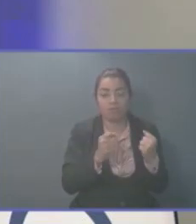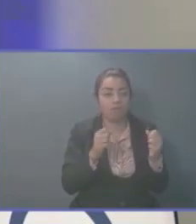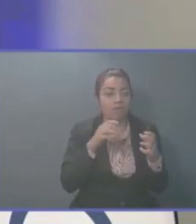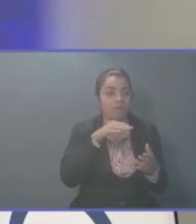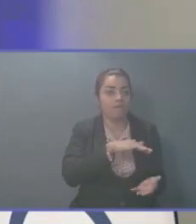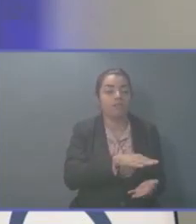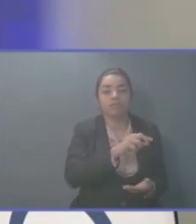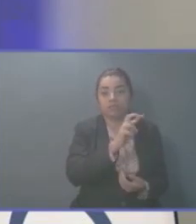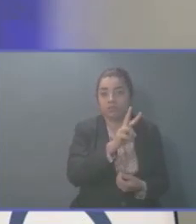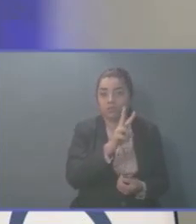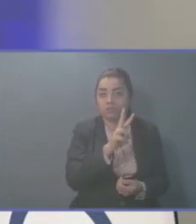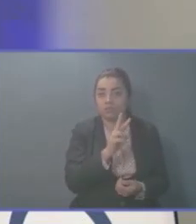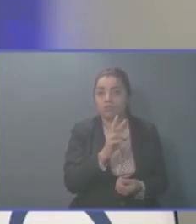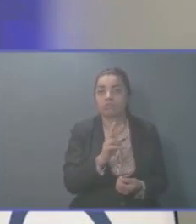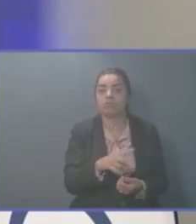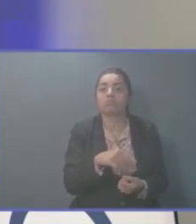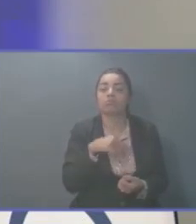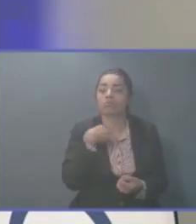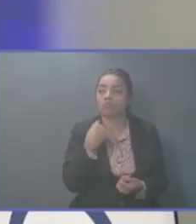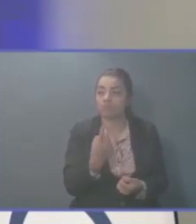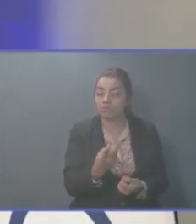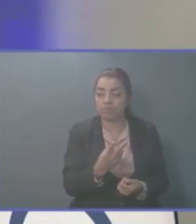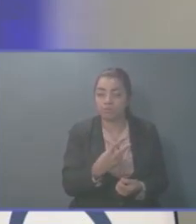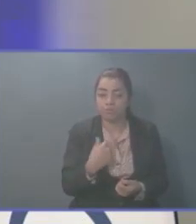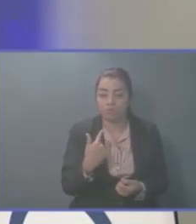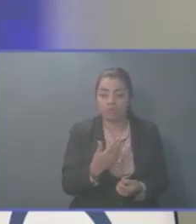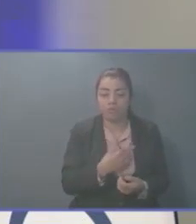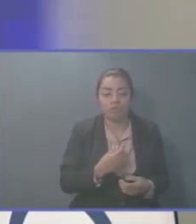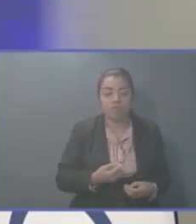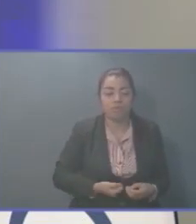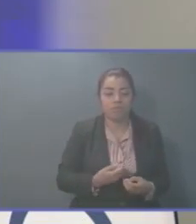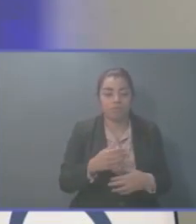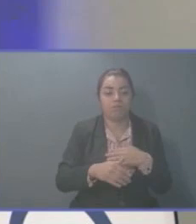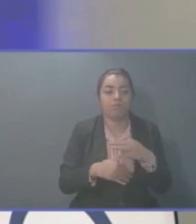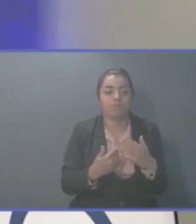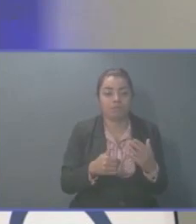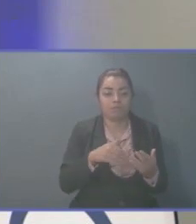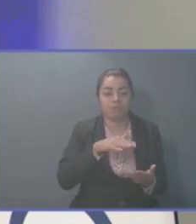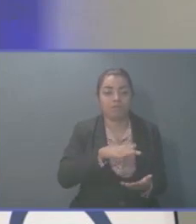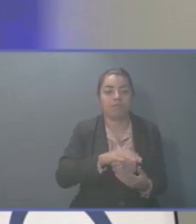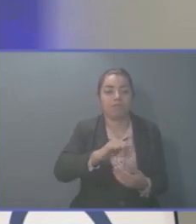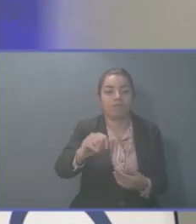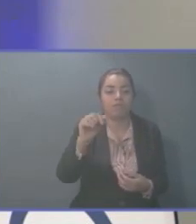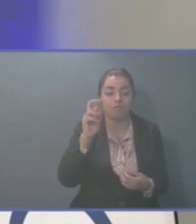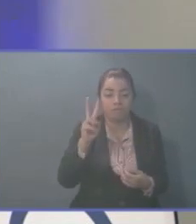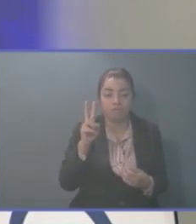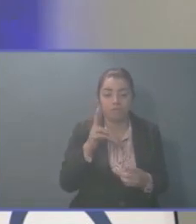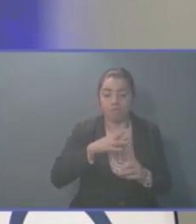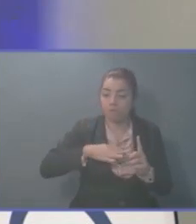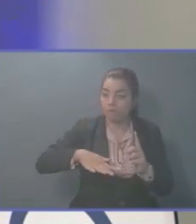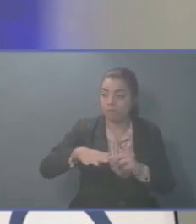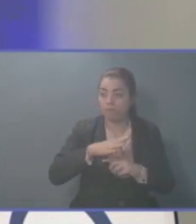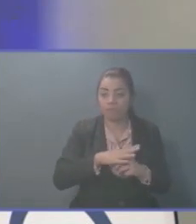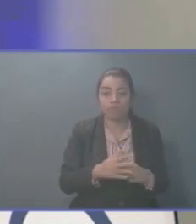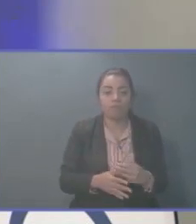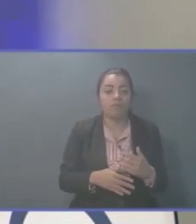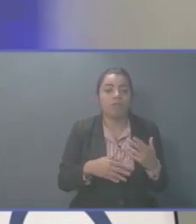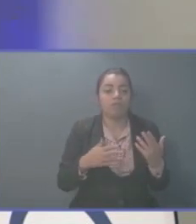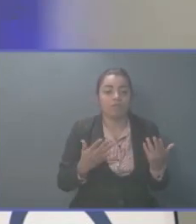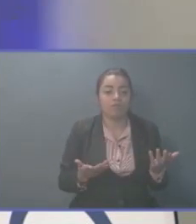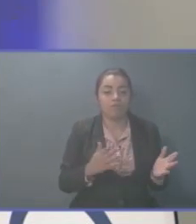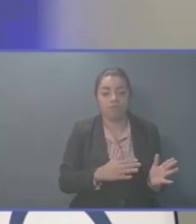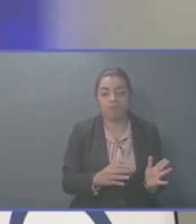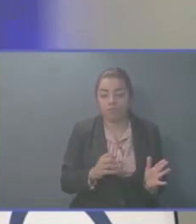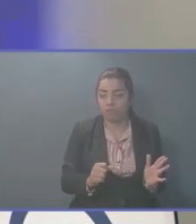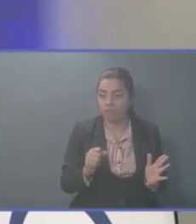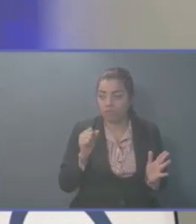2. Él decía que no hemos ratificado esa fase 2, pero es que él no ha venido a solicitarle a